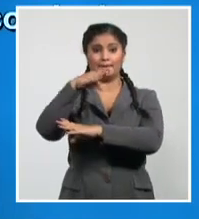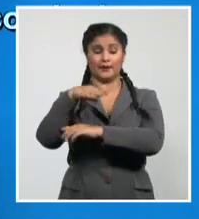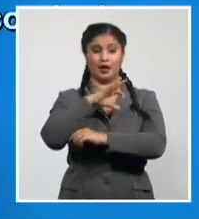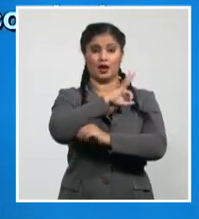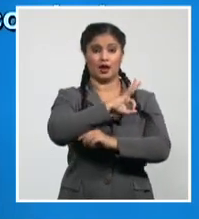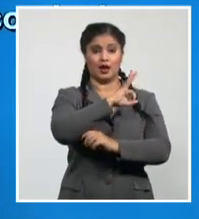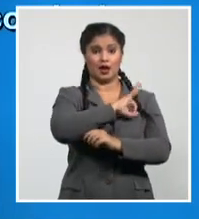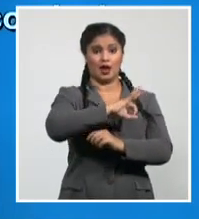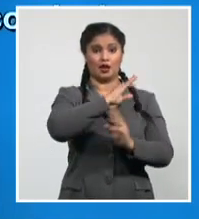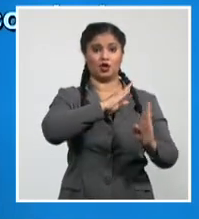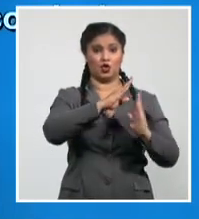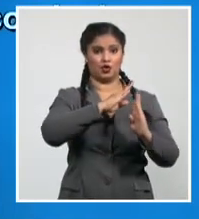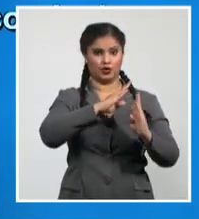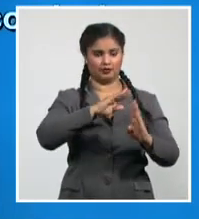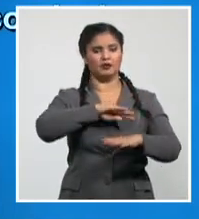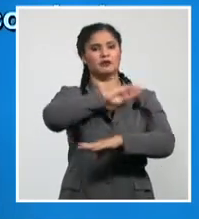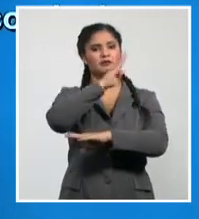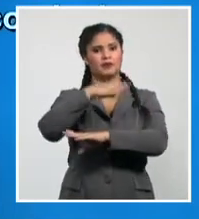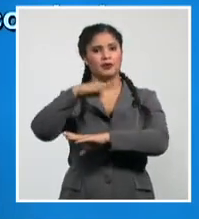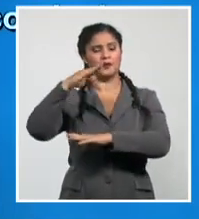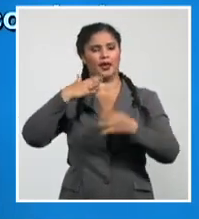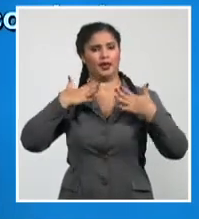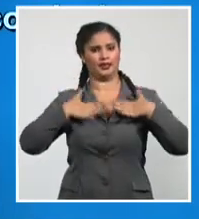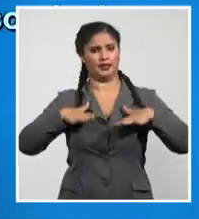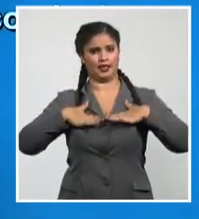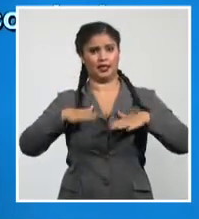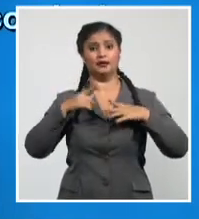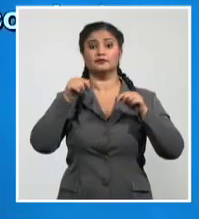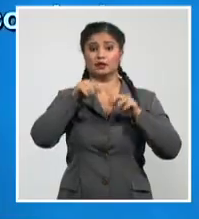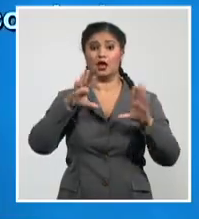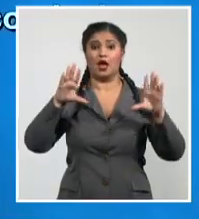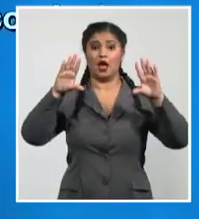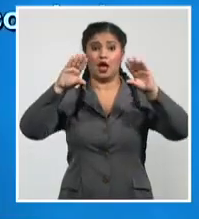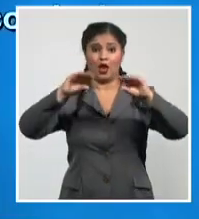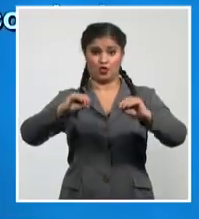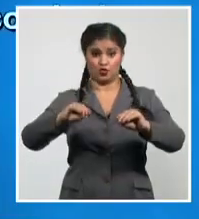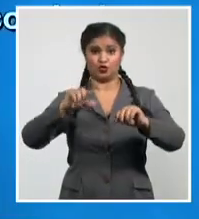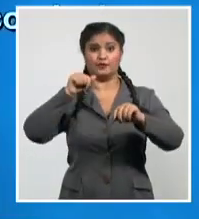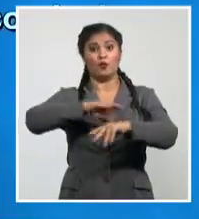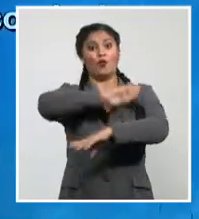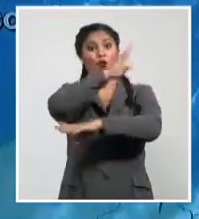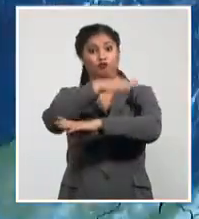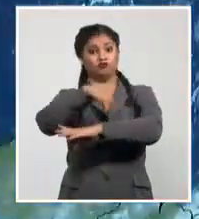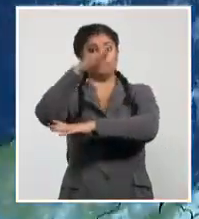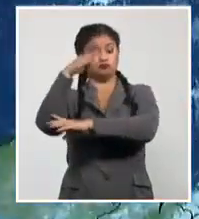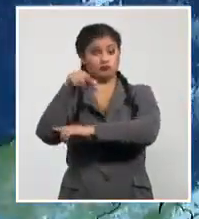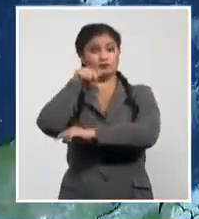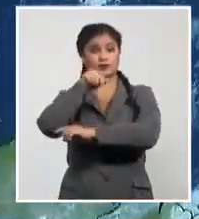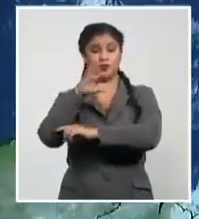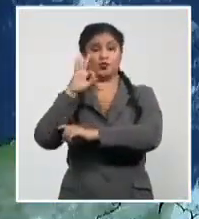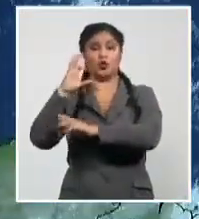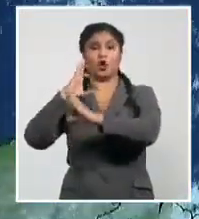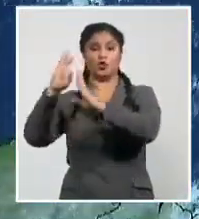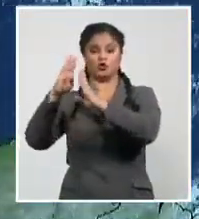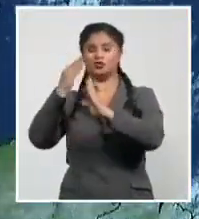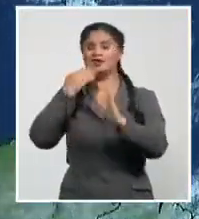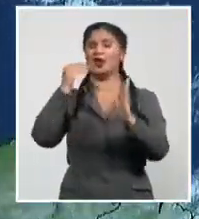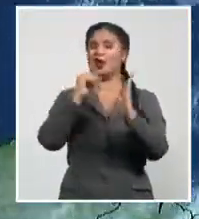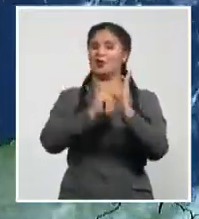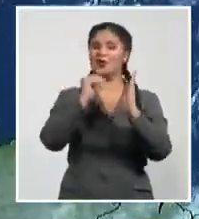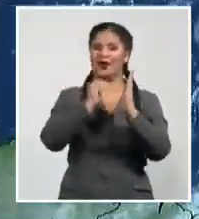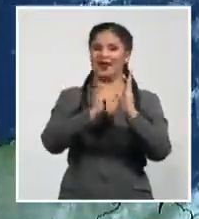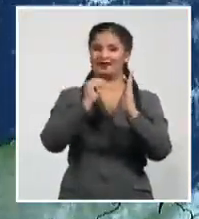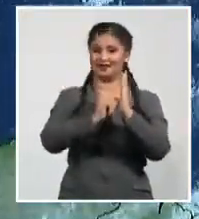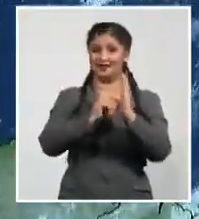Habrá poco oleaje en el resto de las costas, aunque desde la noche se incrementará el oleaje en el norte occidental. Así que ya usted sabe,